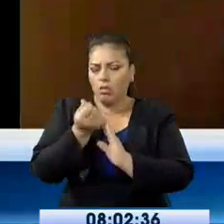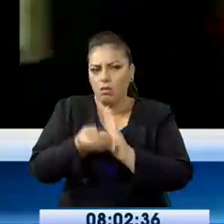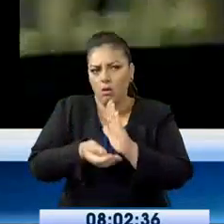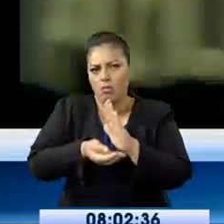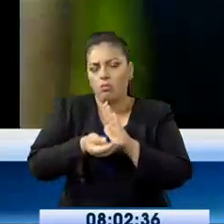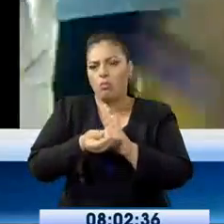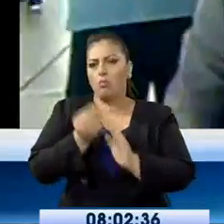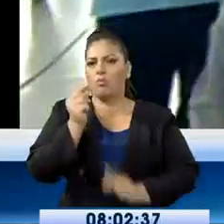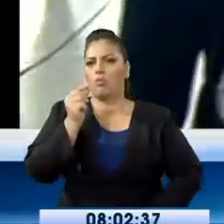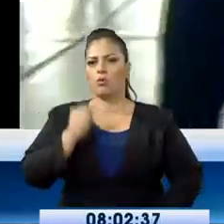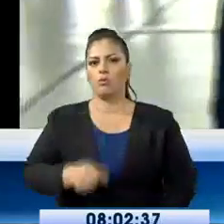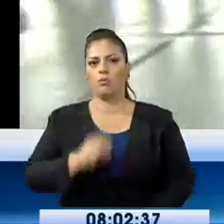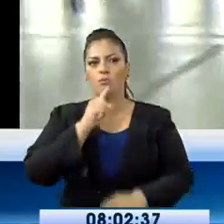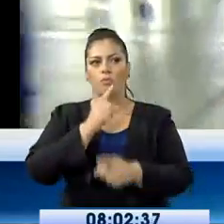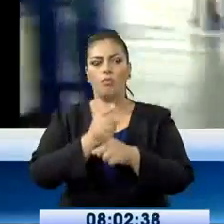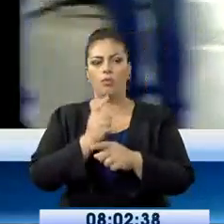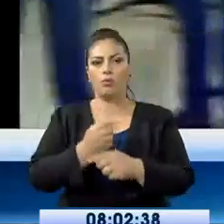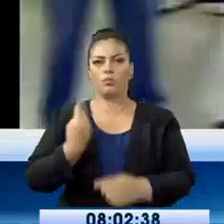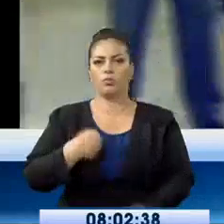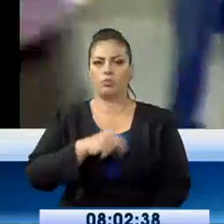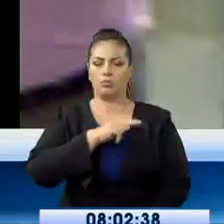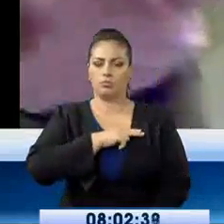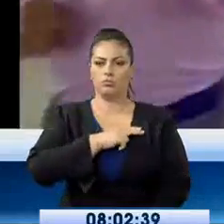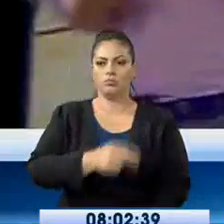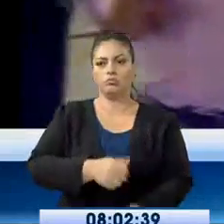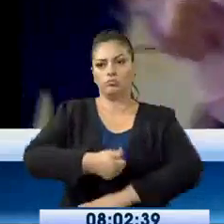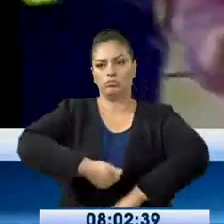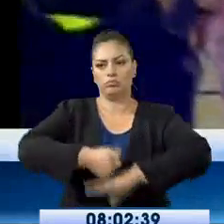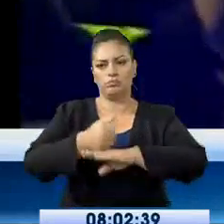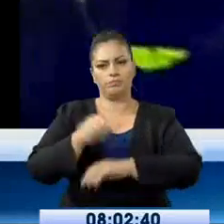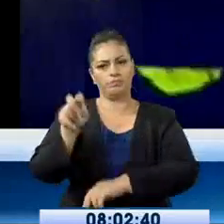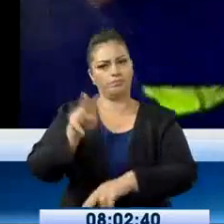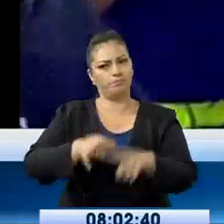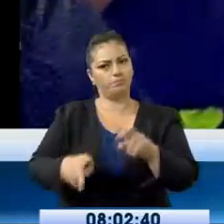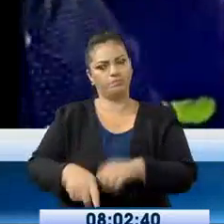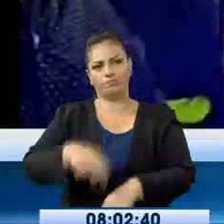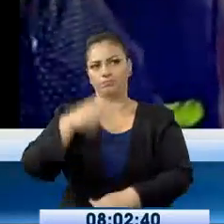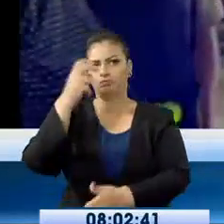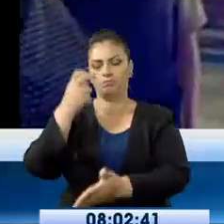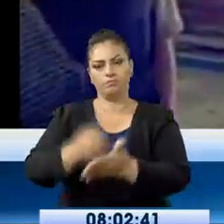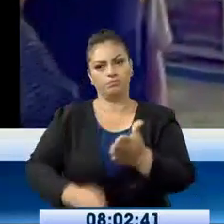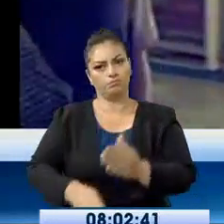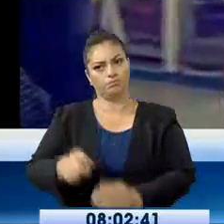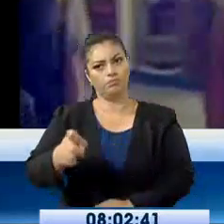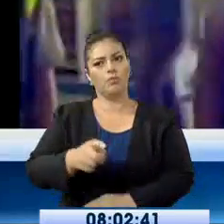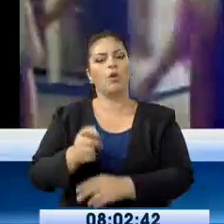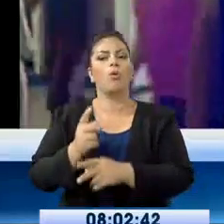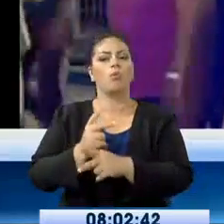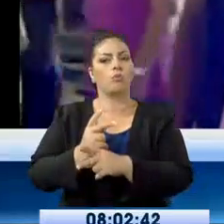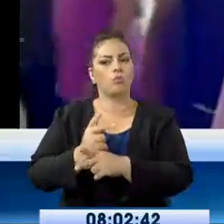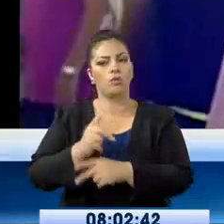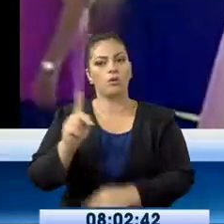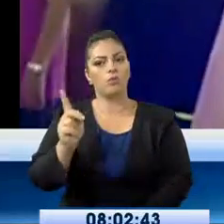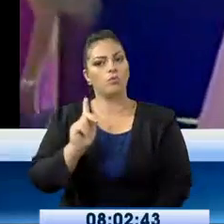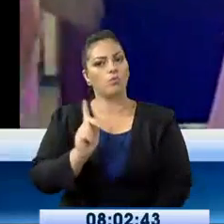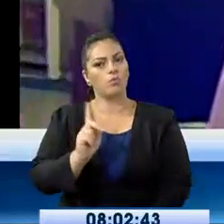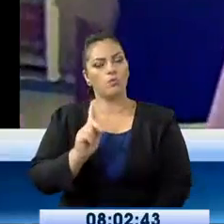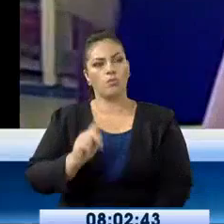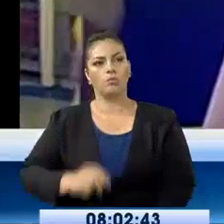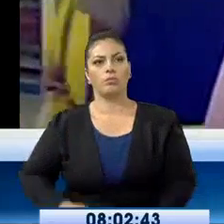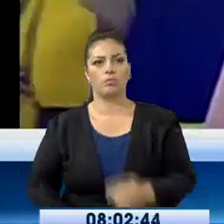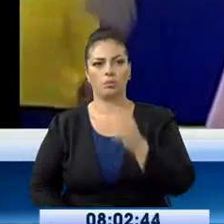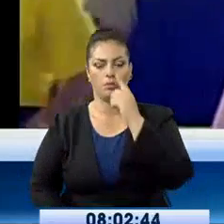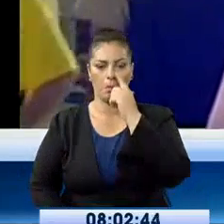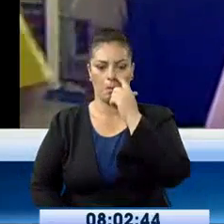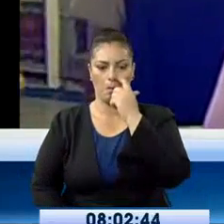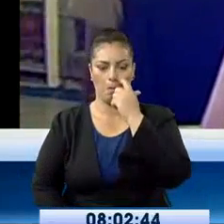como intendencia a hacerle la citación a cada uno de los comerciantes como medida preventiva. Y de esto, si se